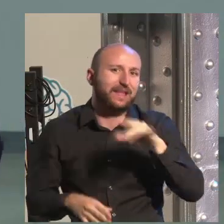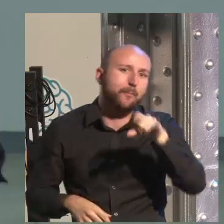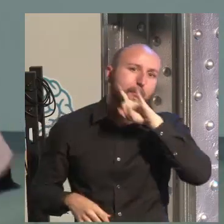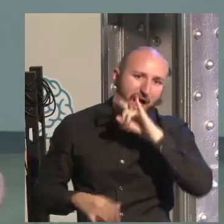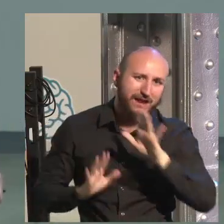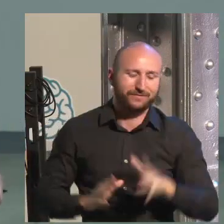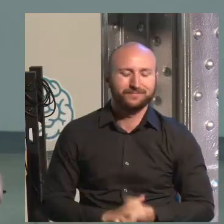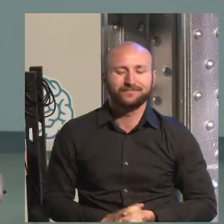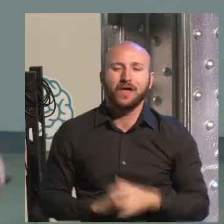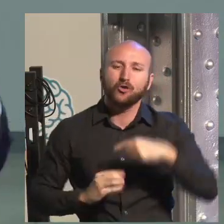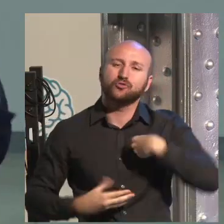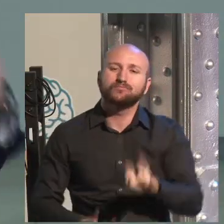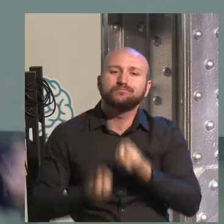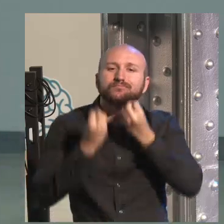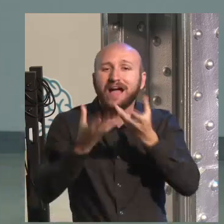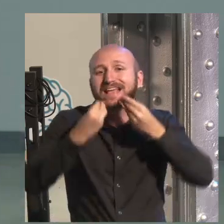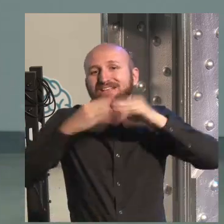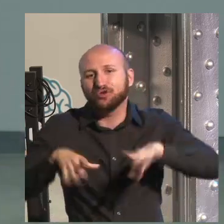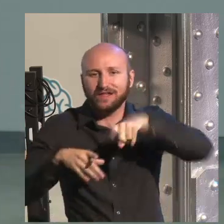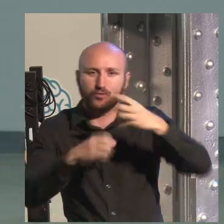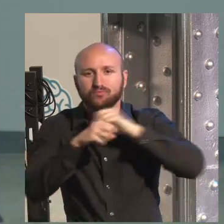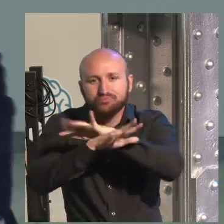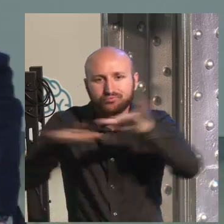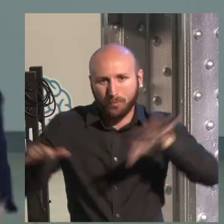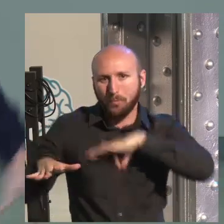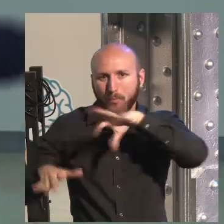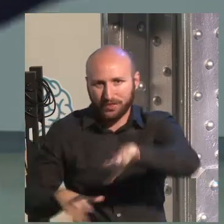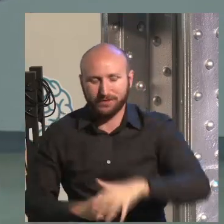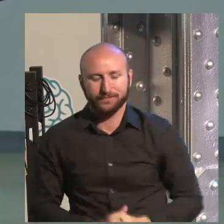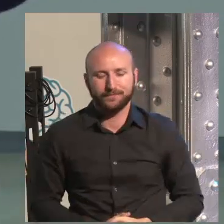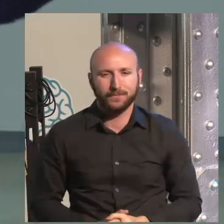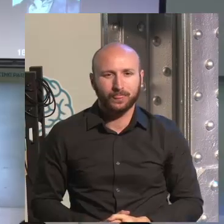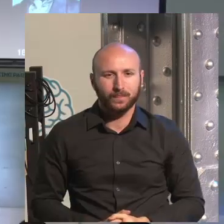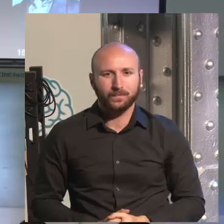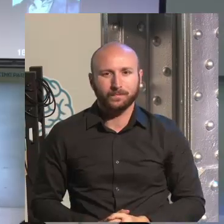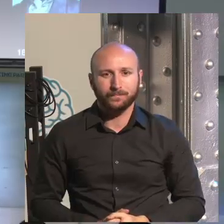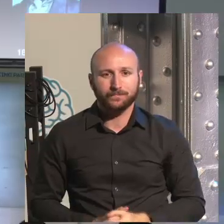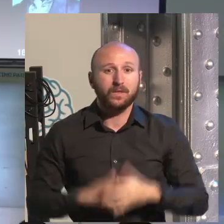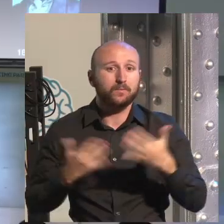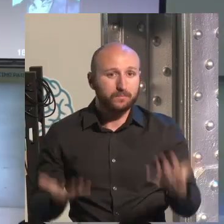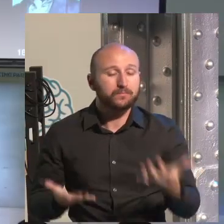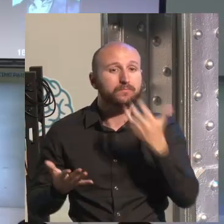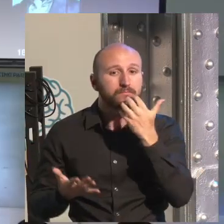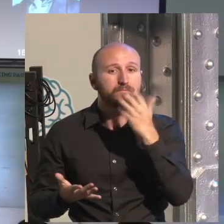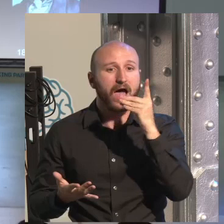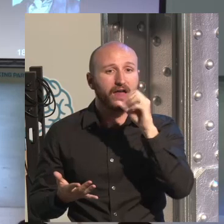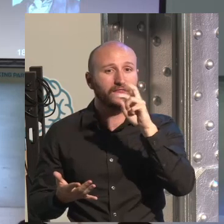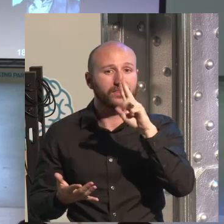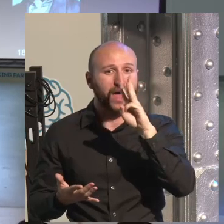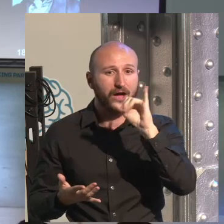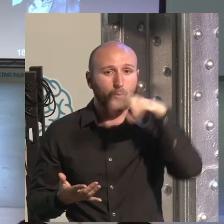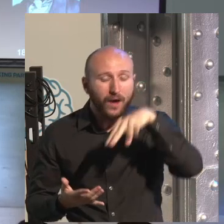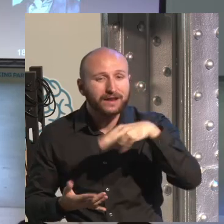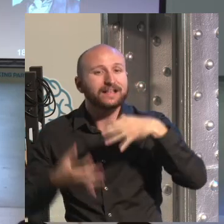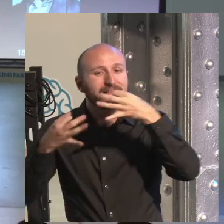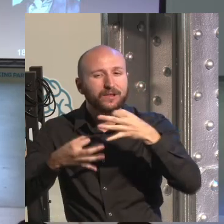una historia que luego podréis transmitir por ahí. Finalmente, Charles Darwin publicó El origen de las especies, en el que